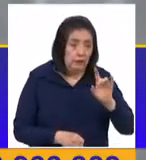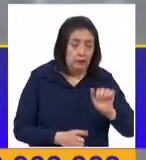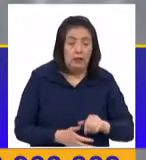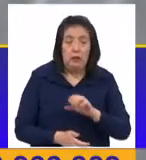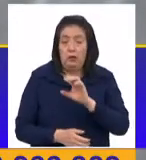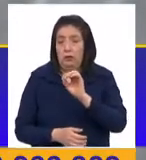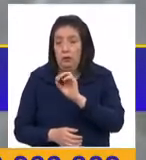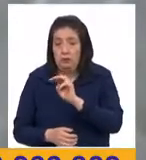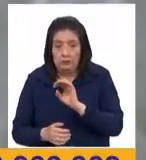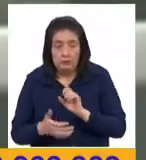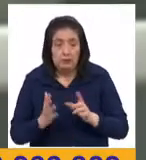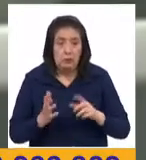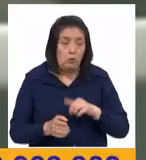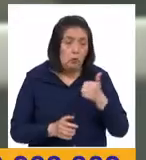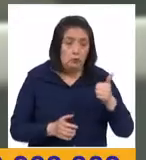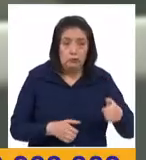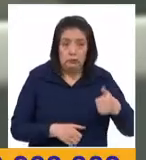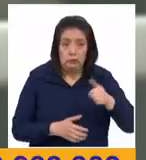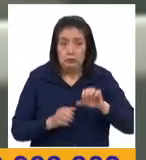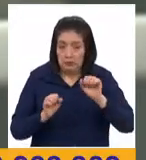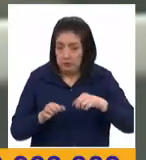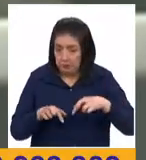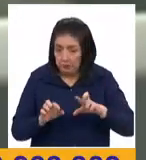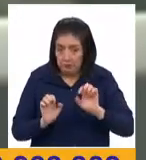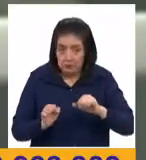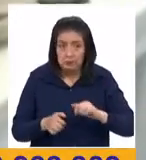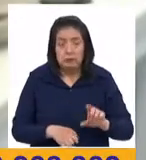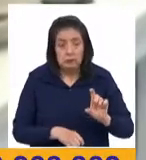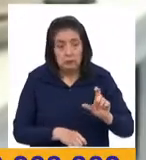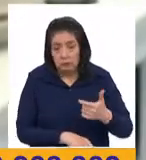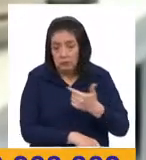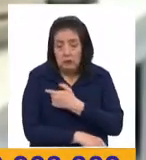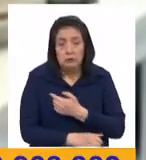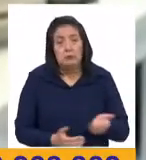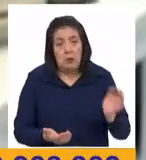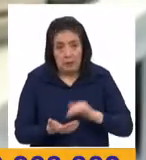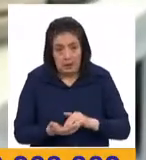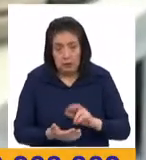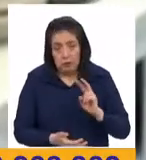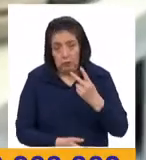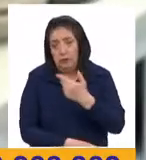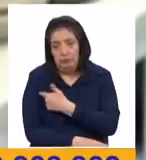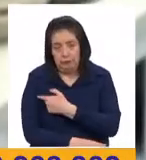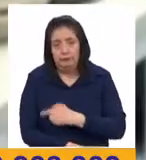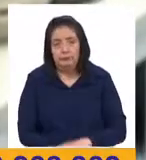otras autoridades de la salud para que le den luz verde a su vacuna de refuerzo.